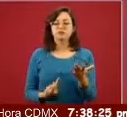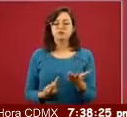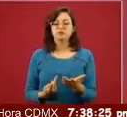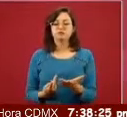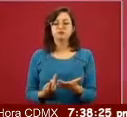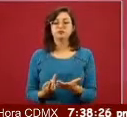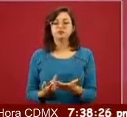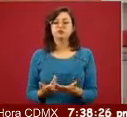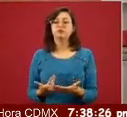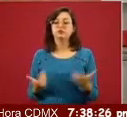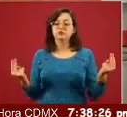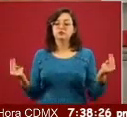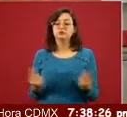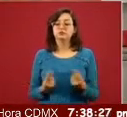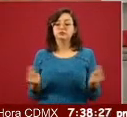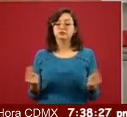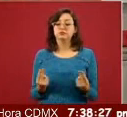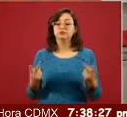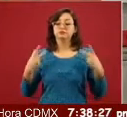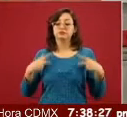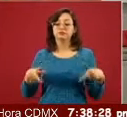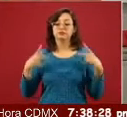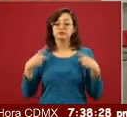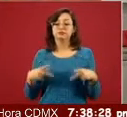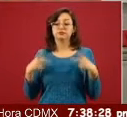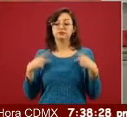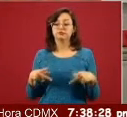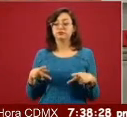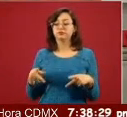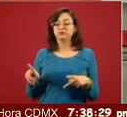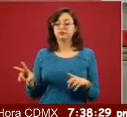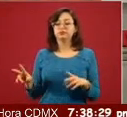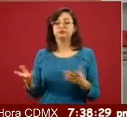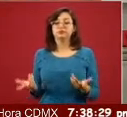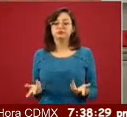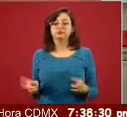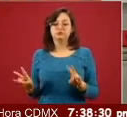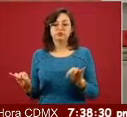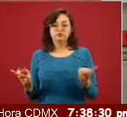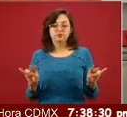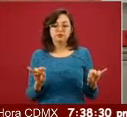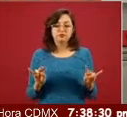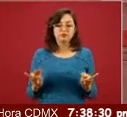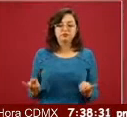se va a requerir que las personas estén muy activas, por ejemplo, a través del